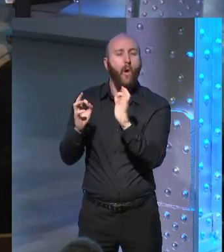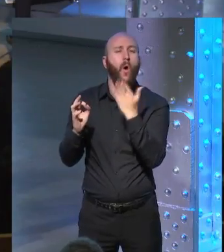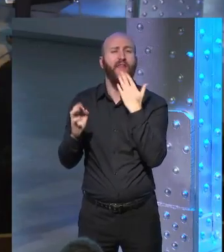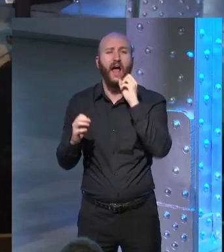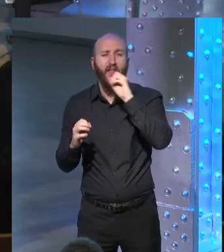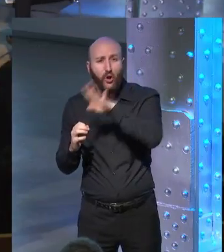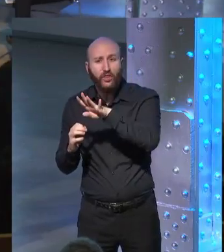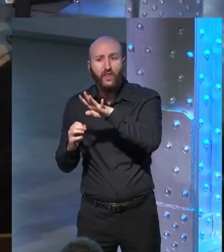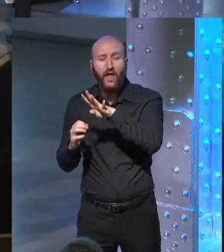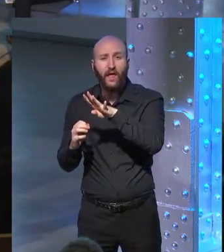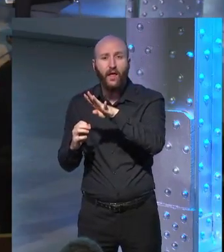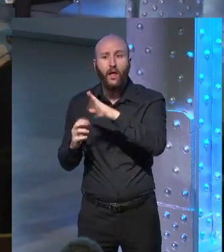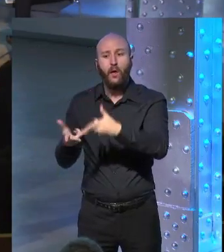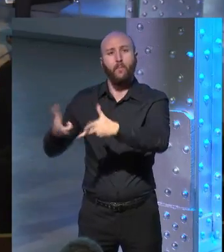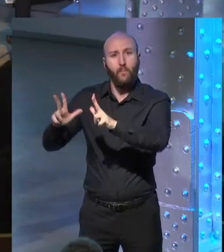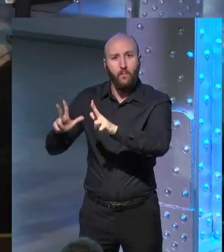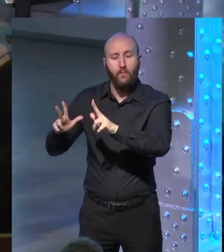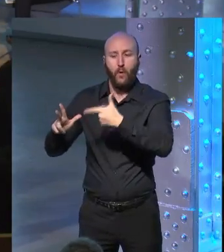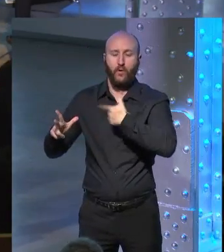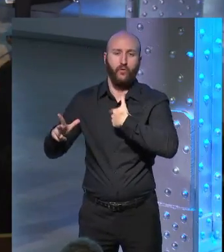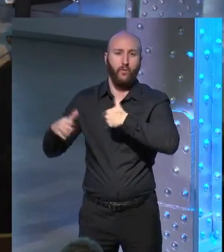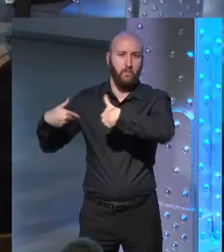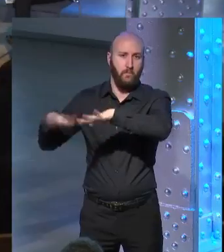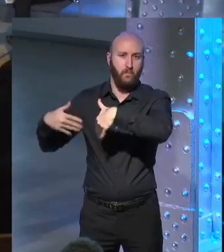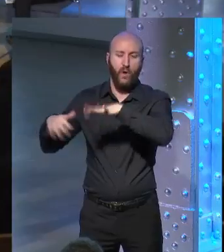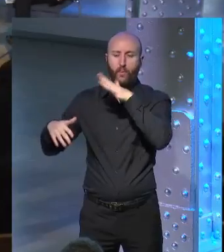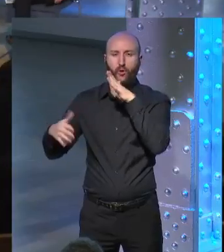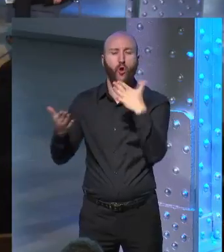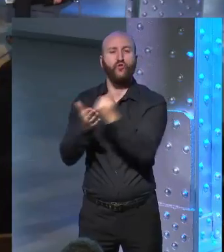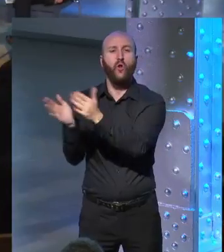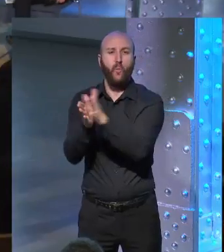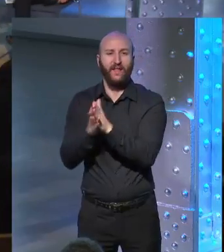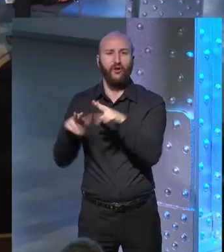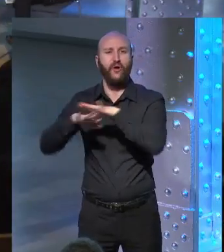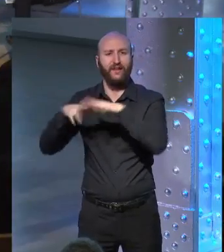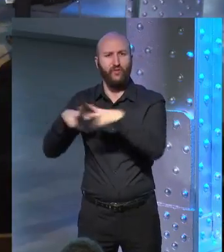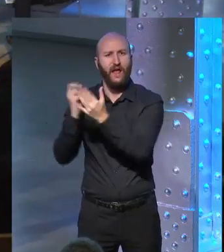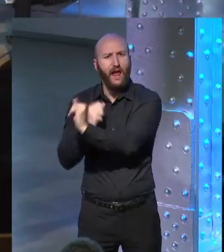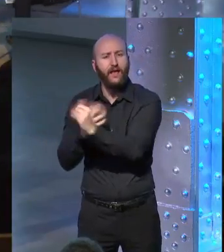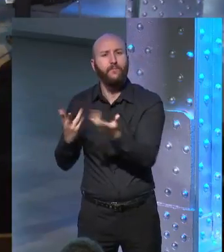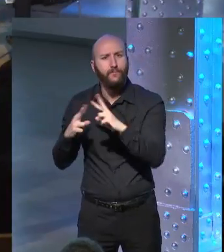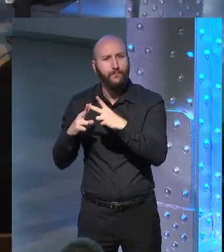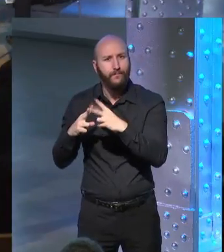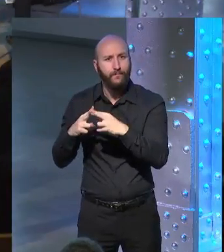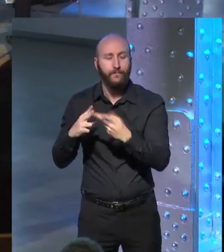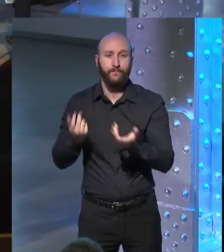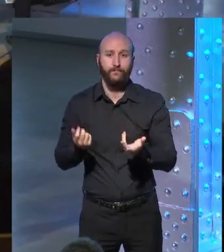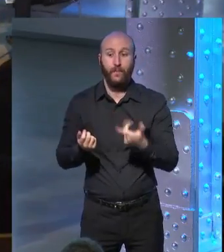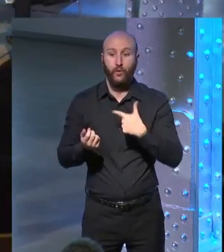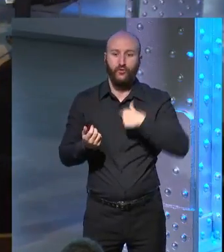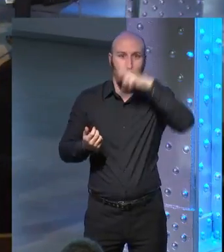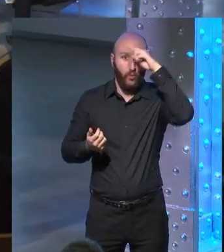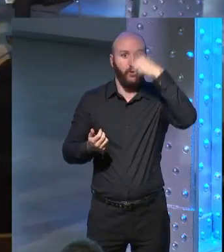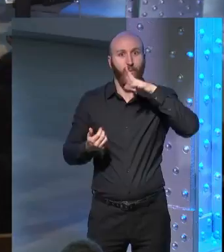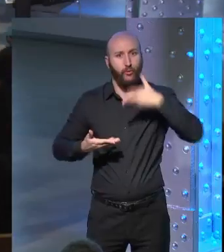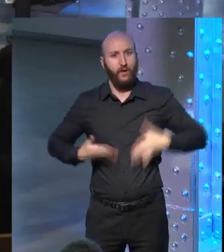poco pasado porque toda su clase tiene red social? Yo también creo que, bueno, como madre me preocupa, con lo cual suelo